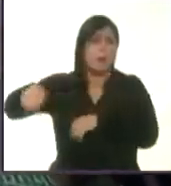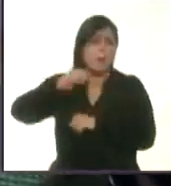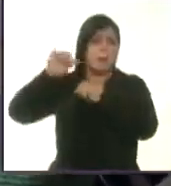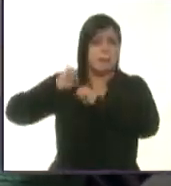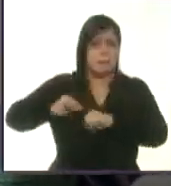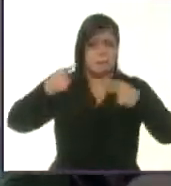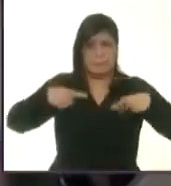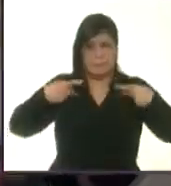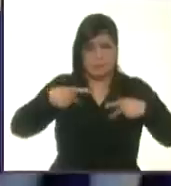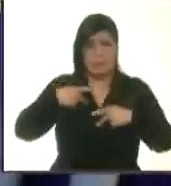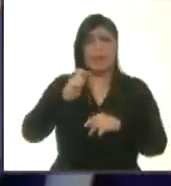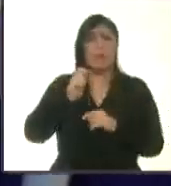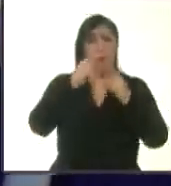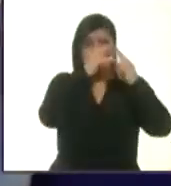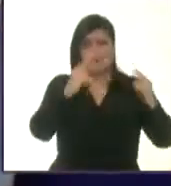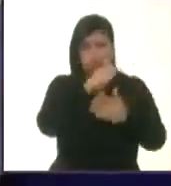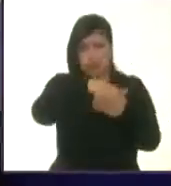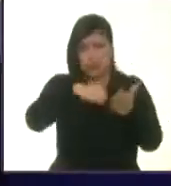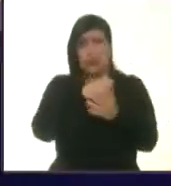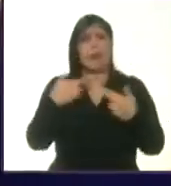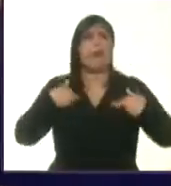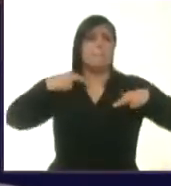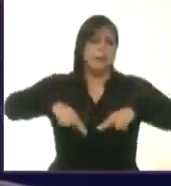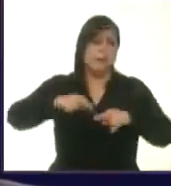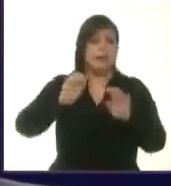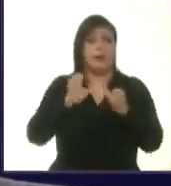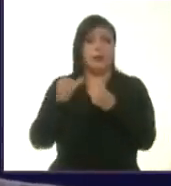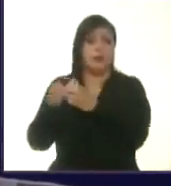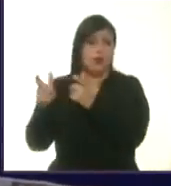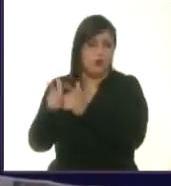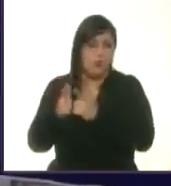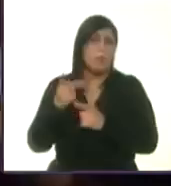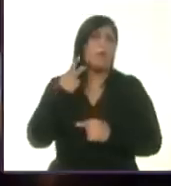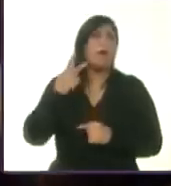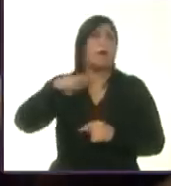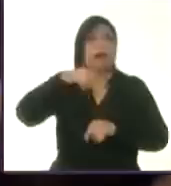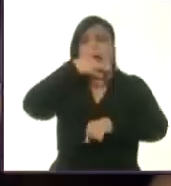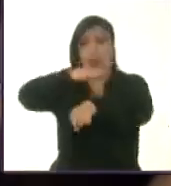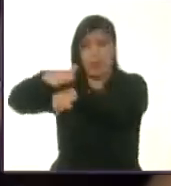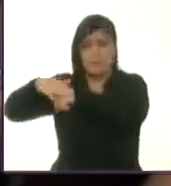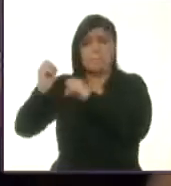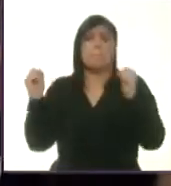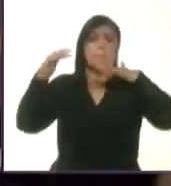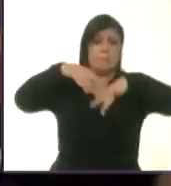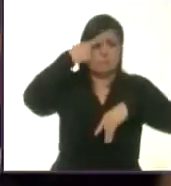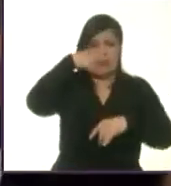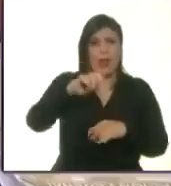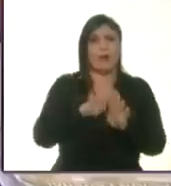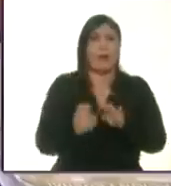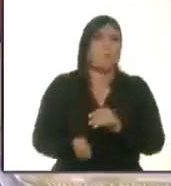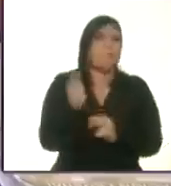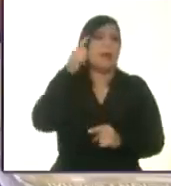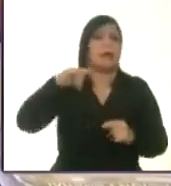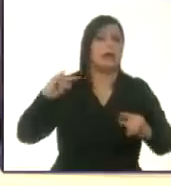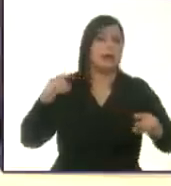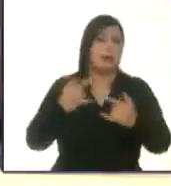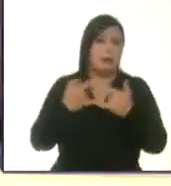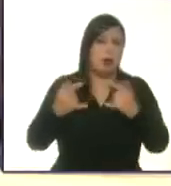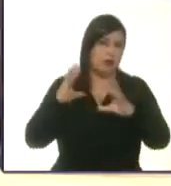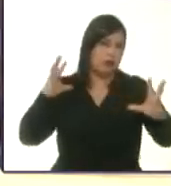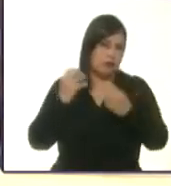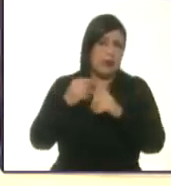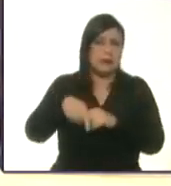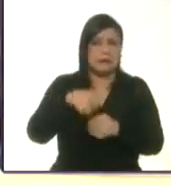castilla representantes de partidos todos estamos llamados a hacer historia en este proceso electoral su